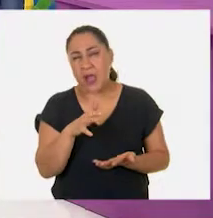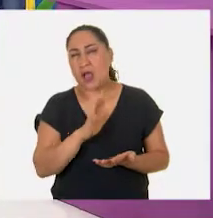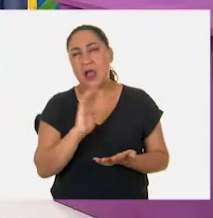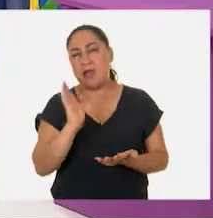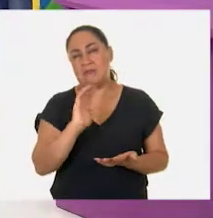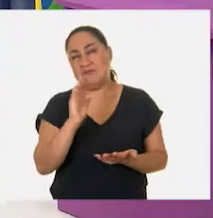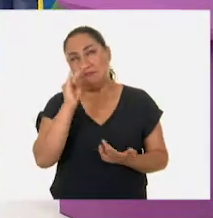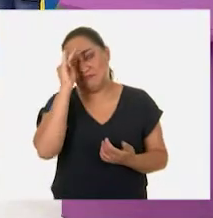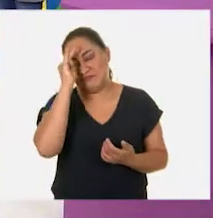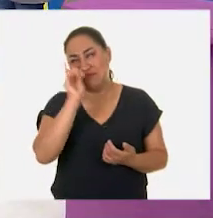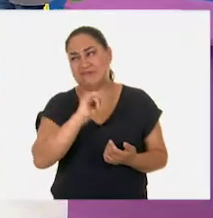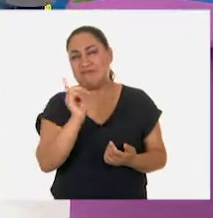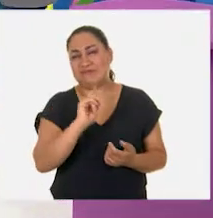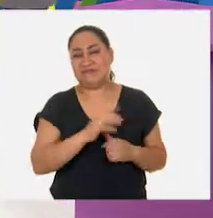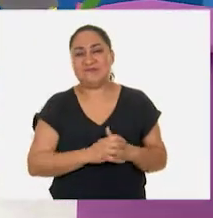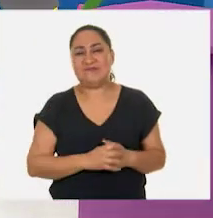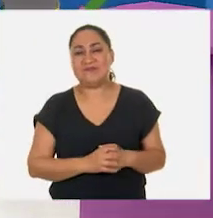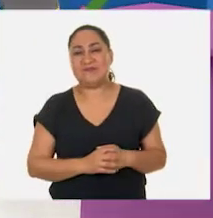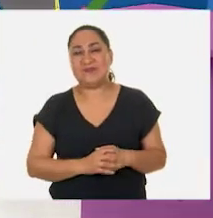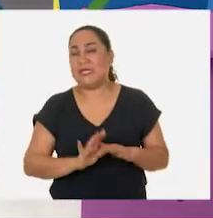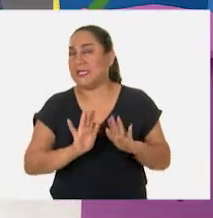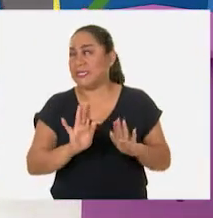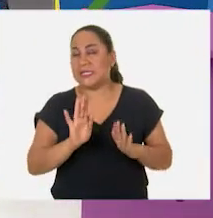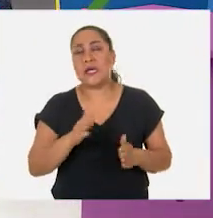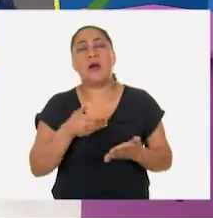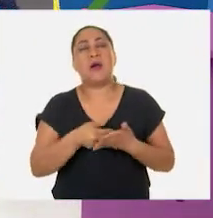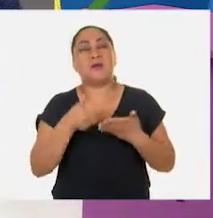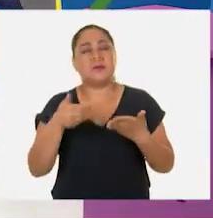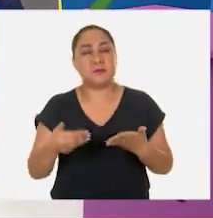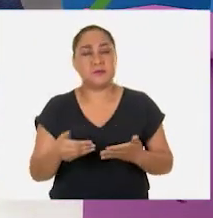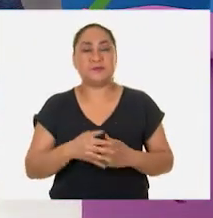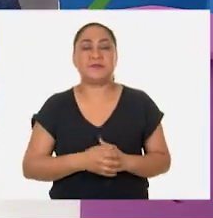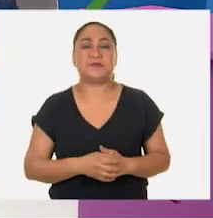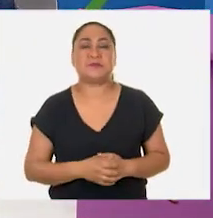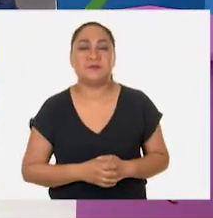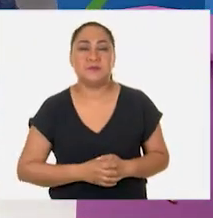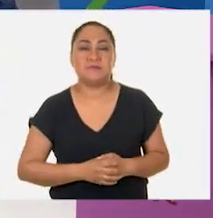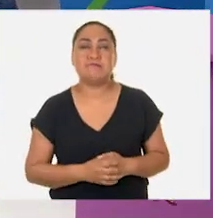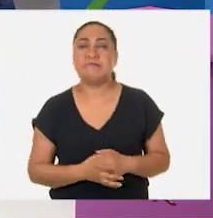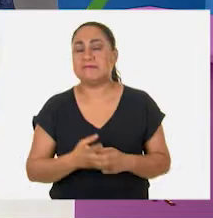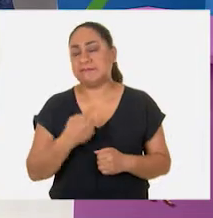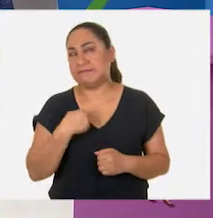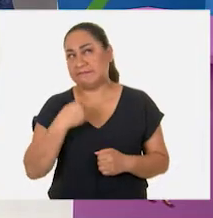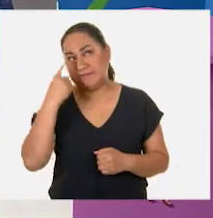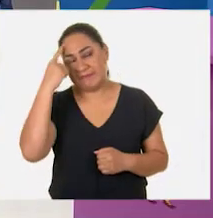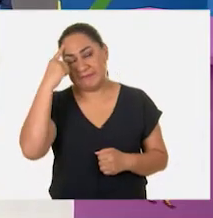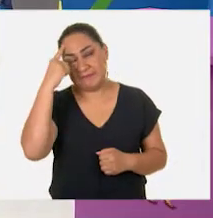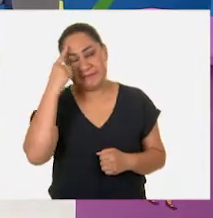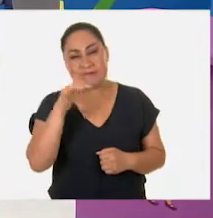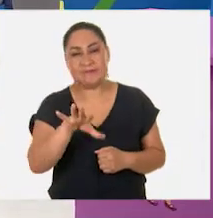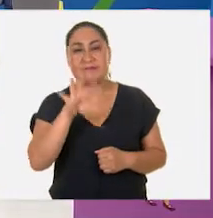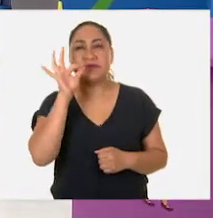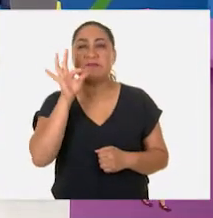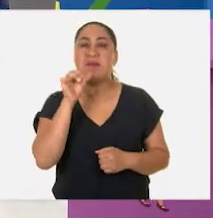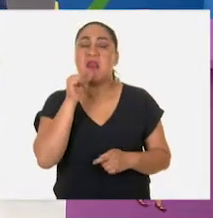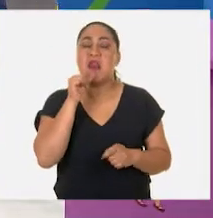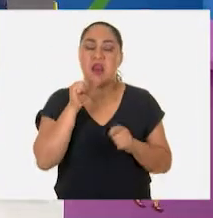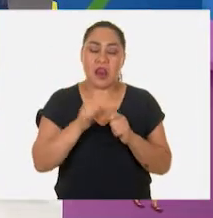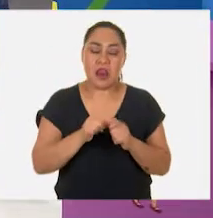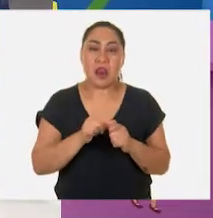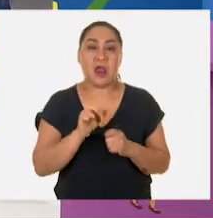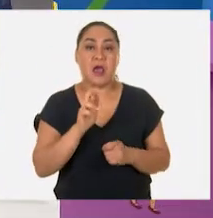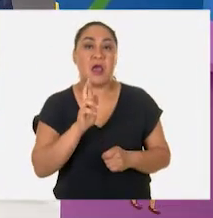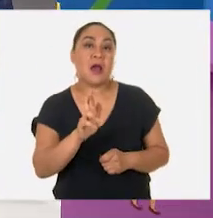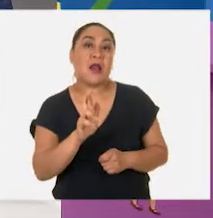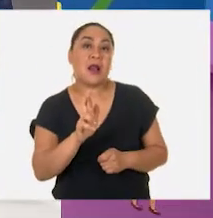tendría muchísima suerte, sí, ¿verdad? A ver, muy bien. Entonces, pues, me voy a arriesgar No sé, yo digo que con la R.